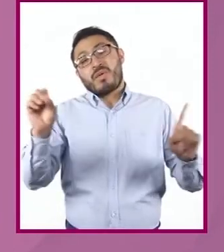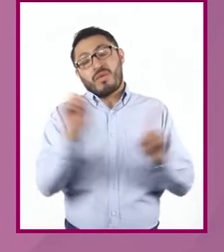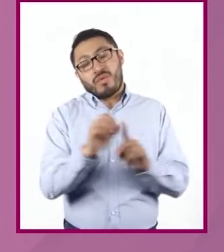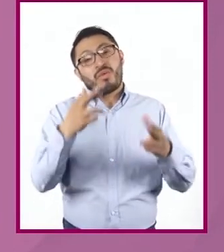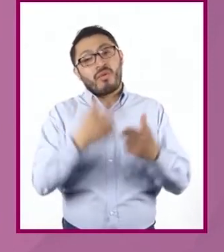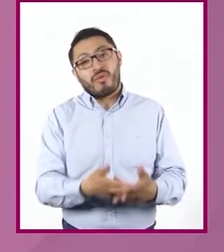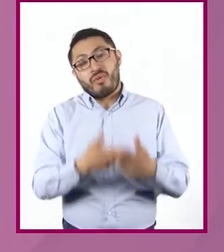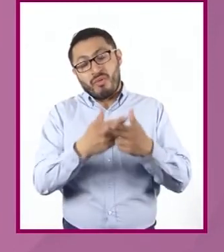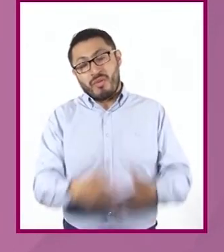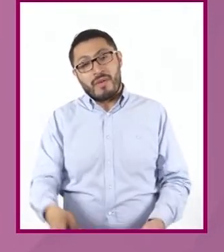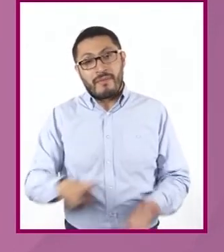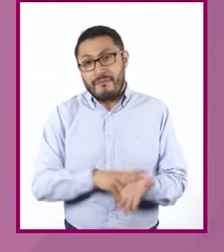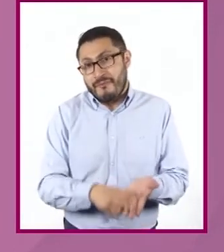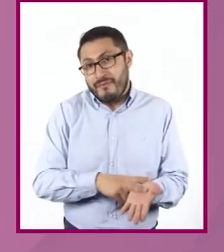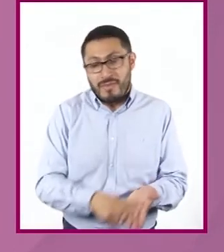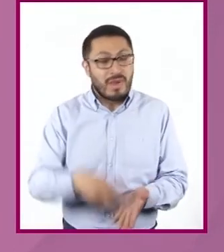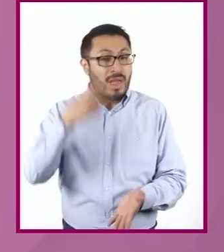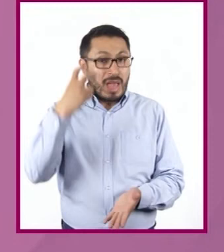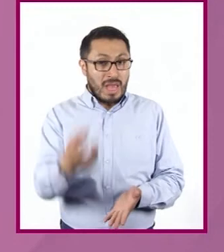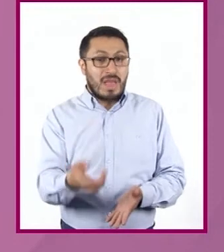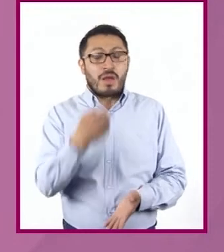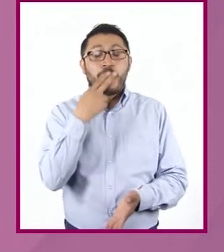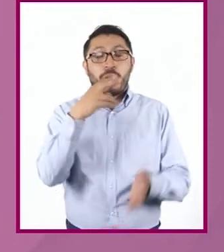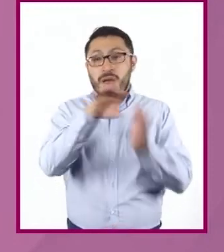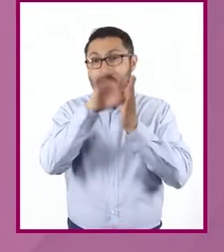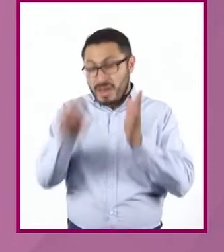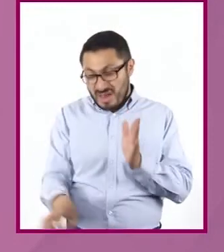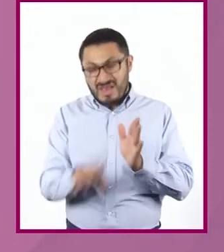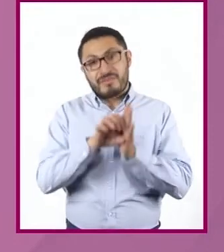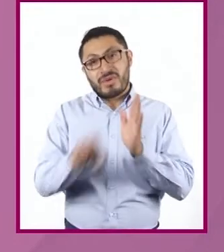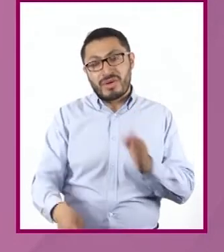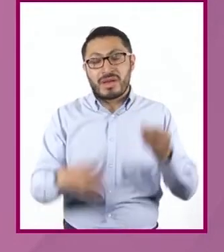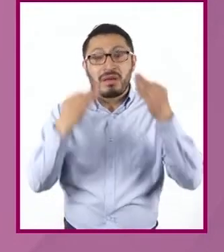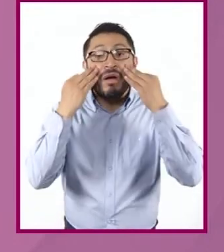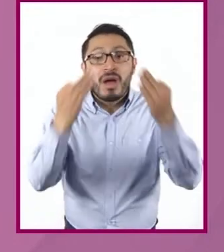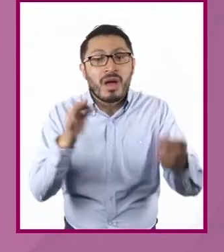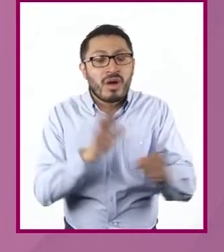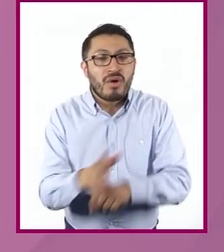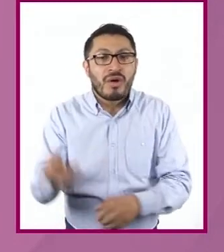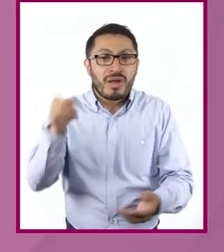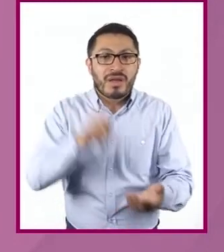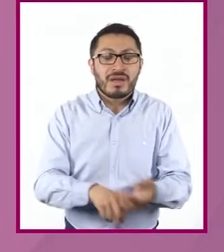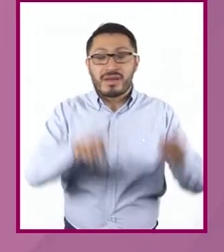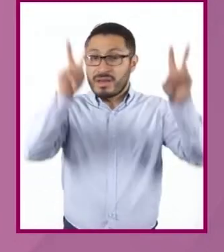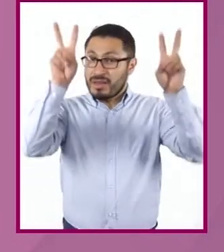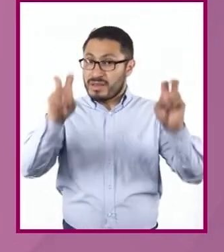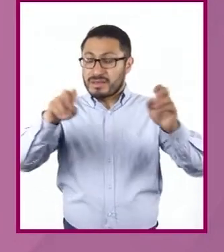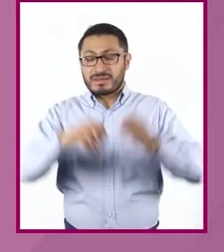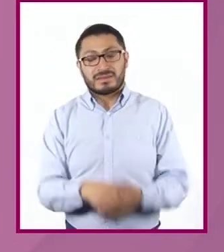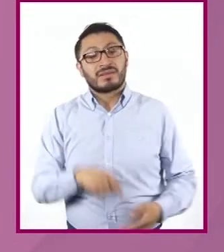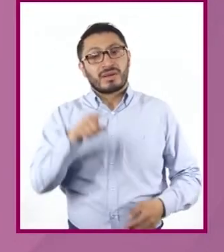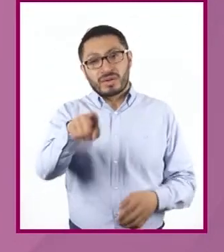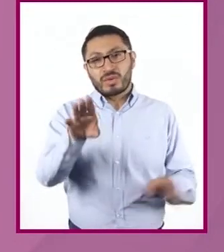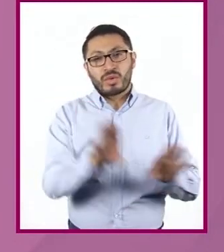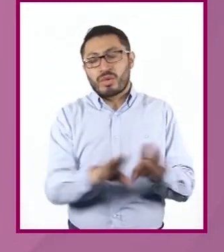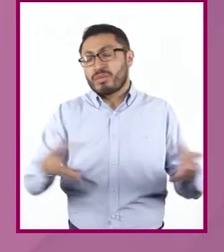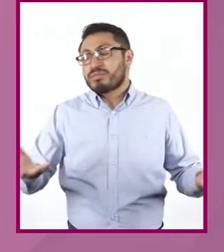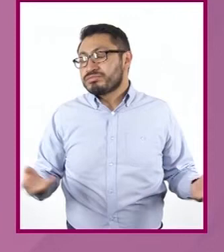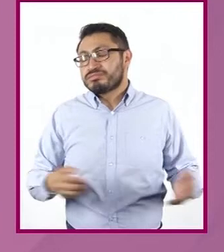pues son estos los que ejemplifican y demuestran lo que se dice sobre el tema. ¿Cómo les fue con sus